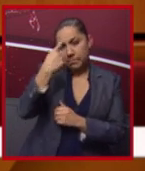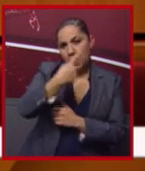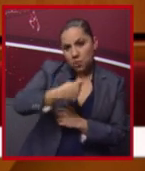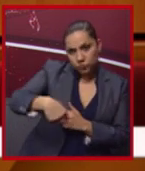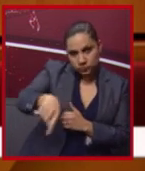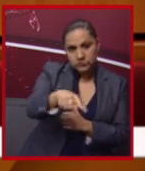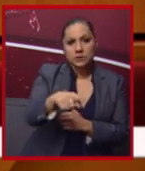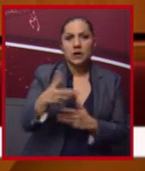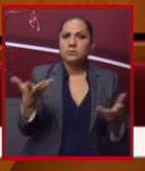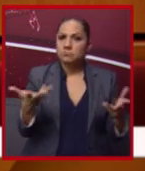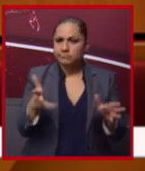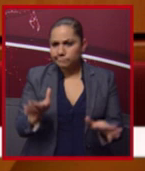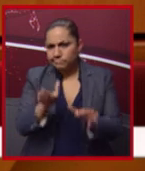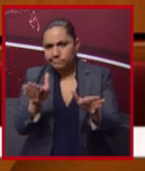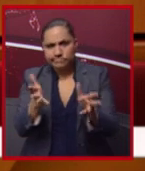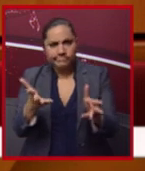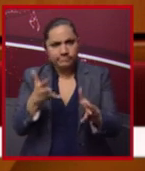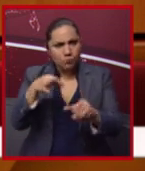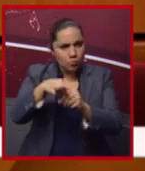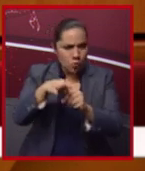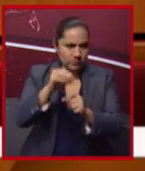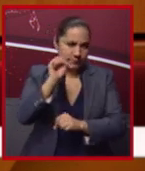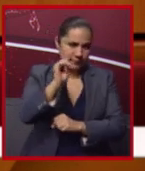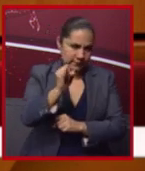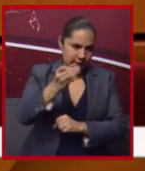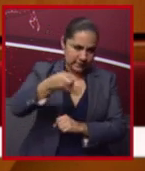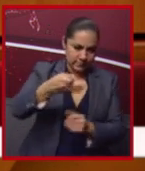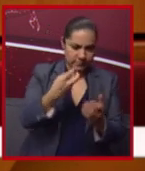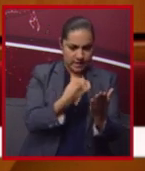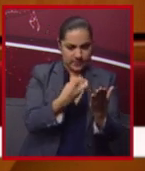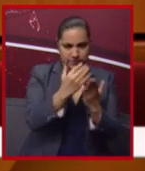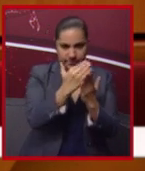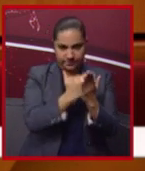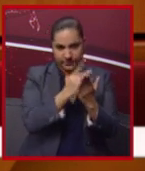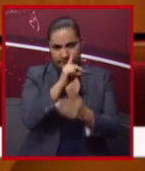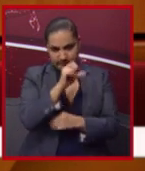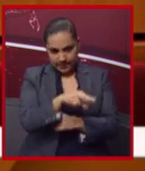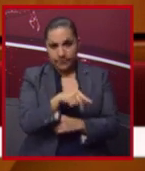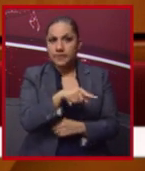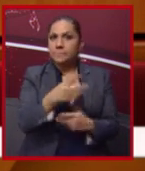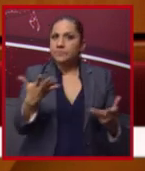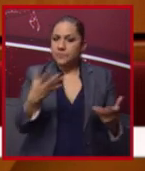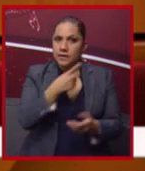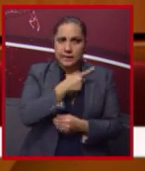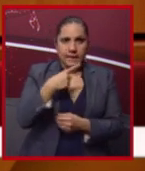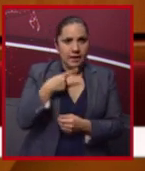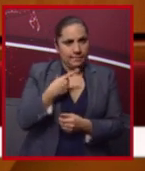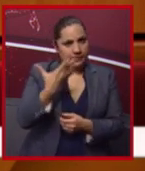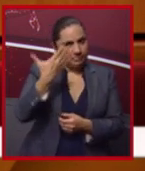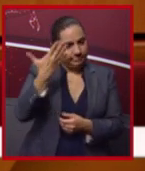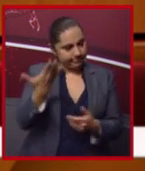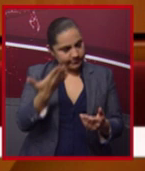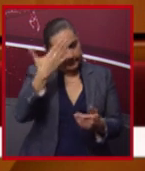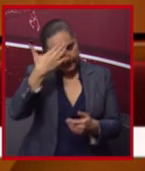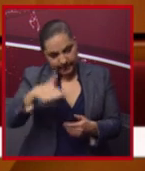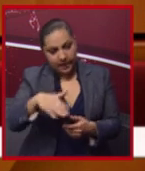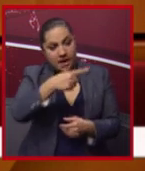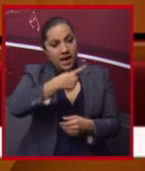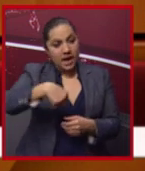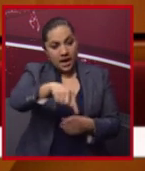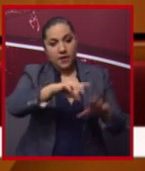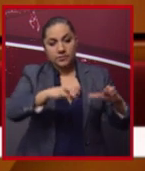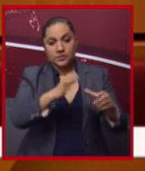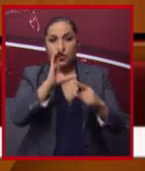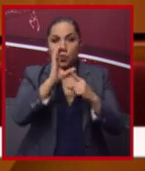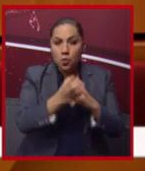dictamen y hacer un amplio reconocimiento a la apertura, al profesionalismo, a la ética de